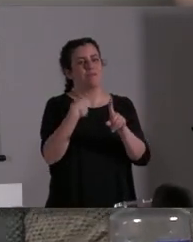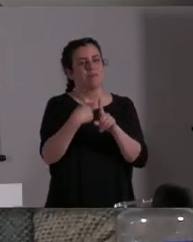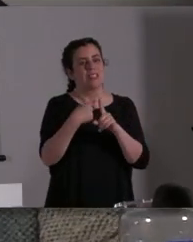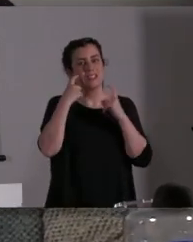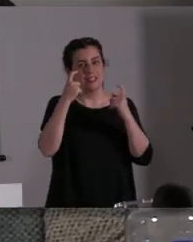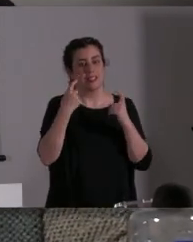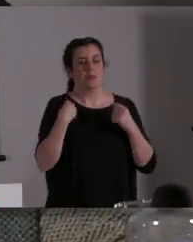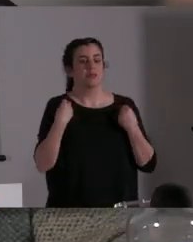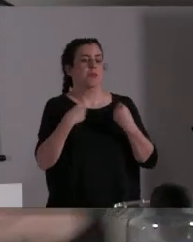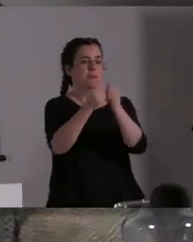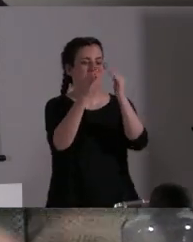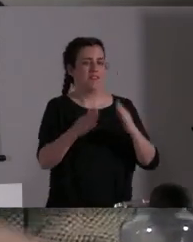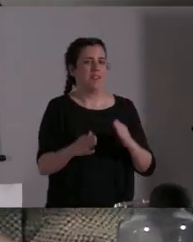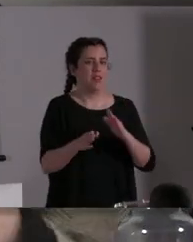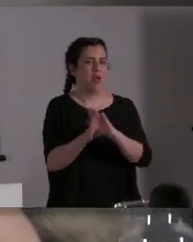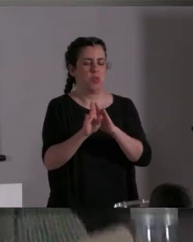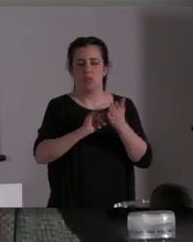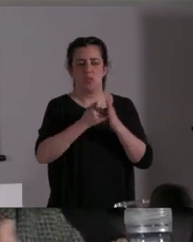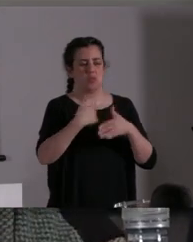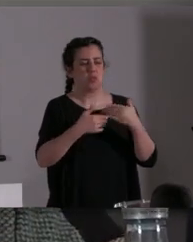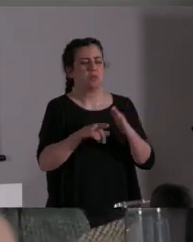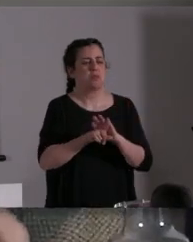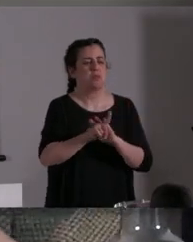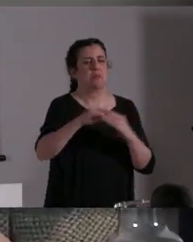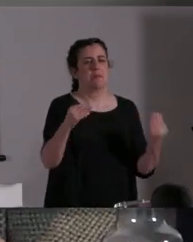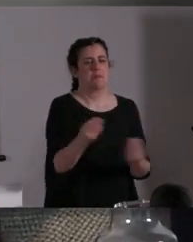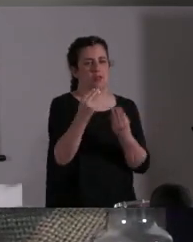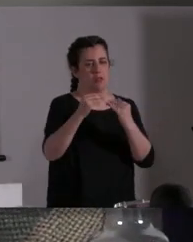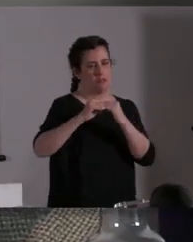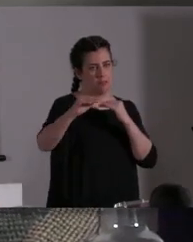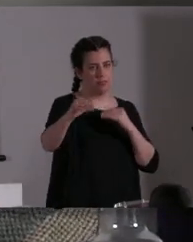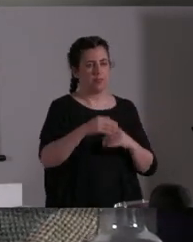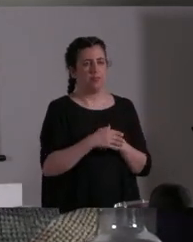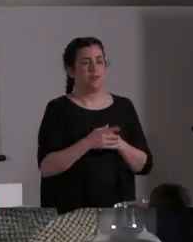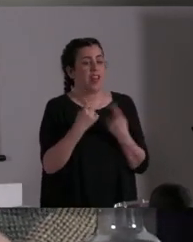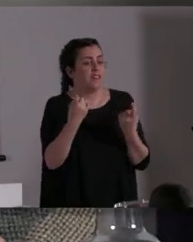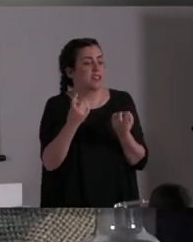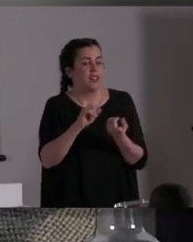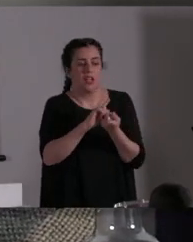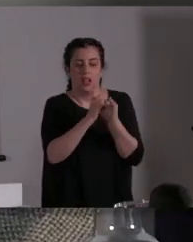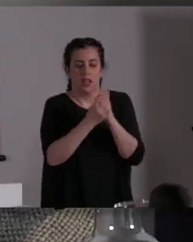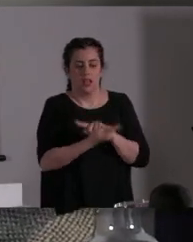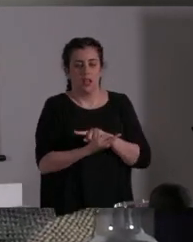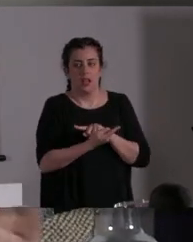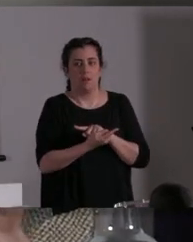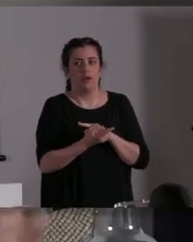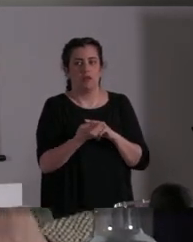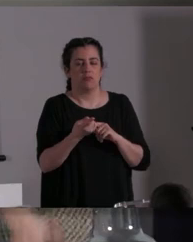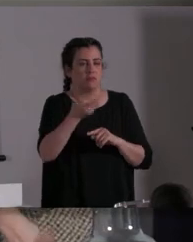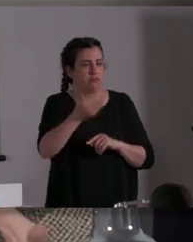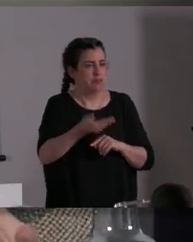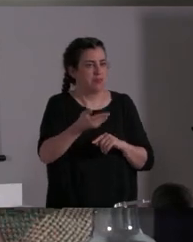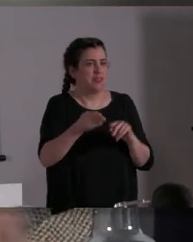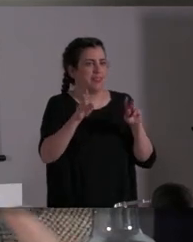permanente de la vivienda. Para cambiar, que introduzca o que plantee un cambio sistémico, un cambio de, en el acceso a la vivienda y